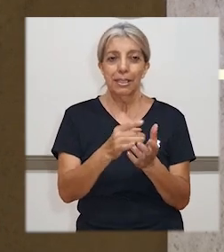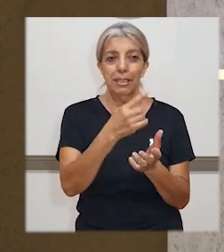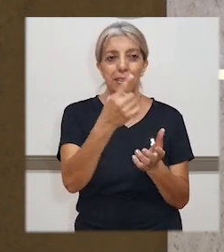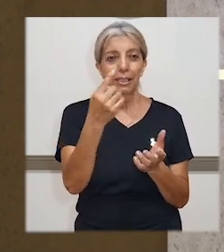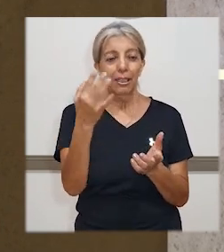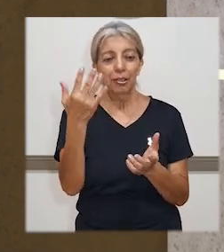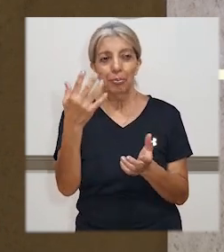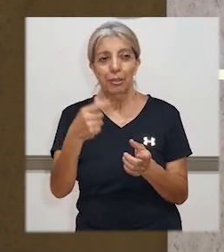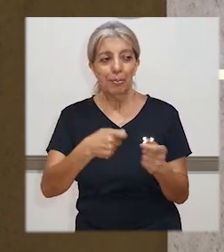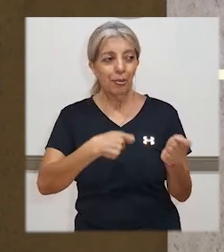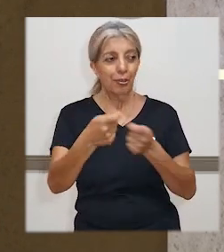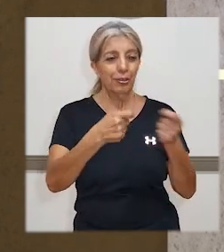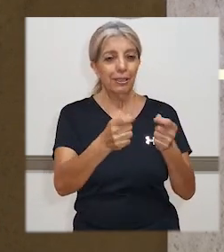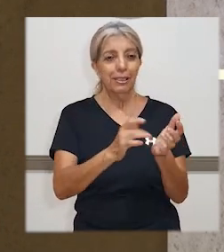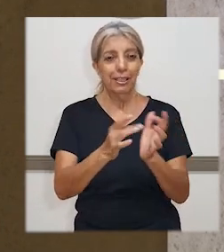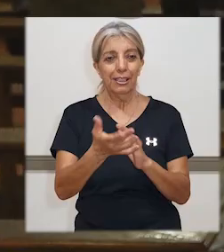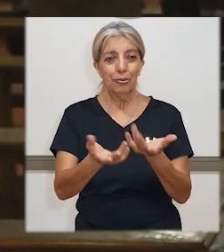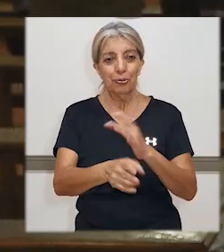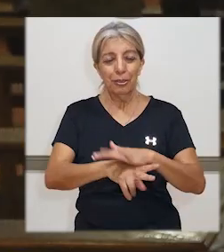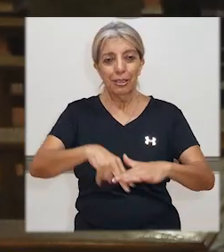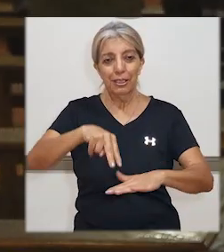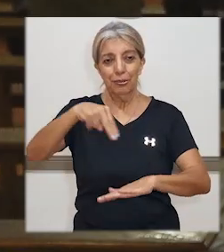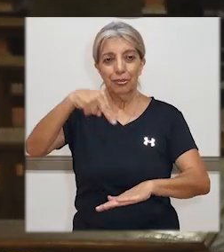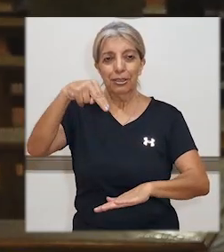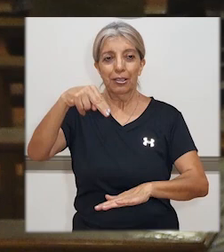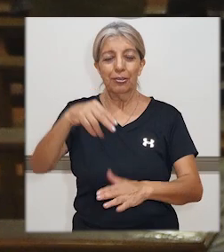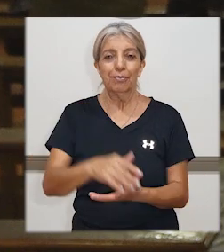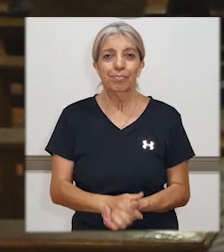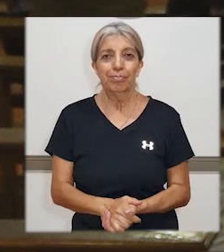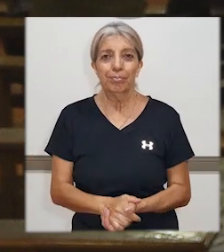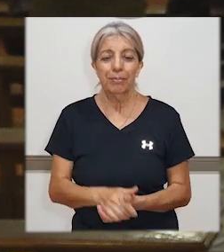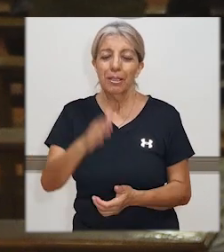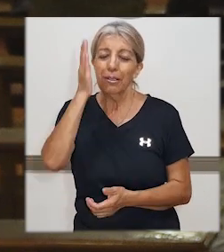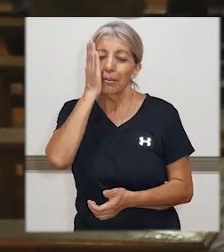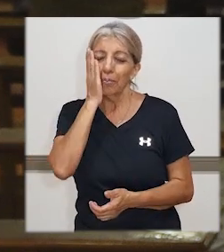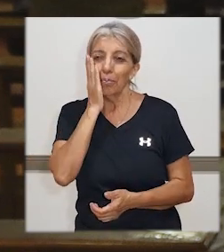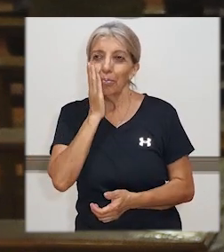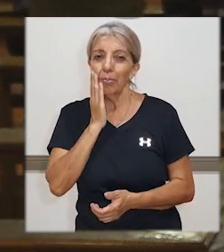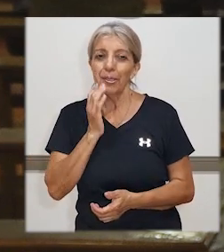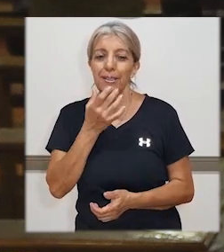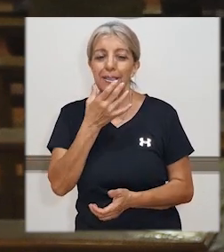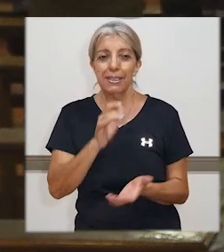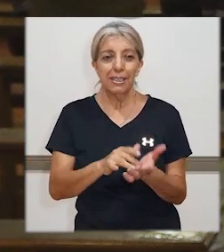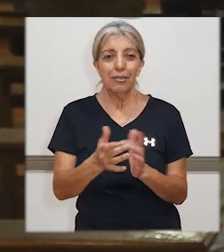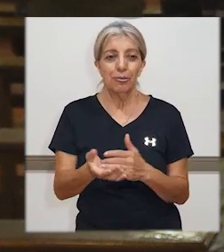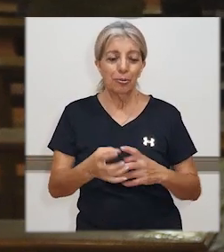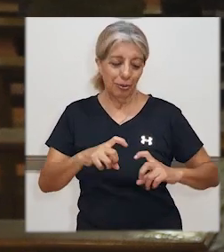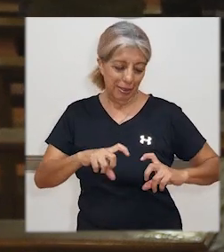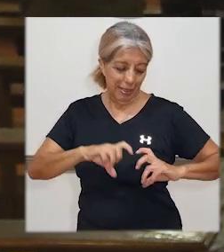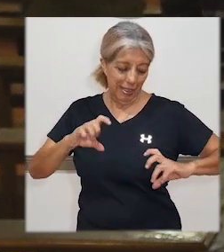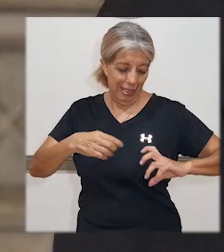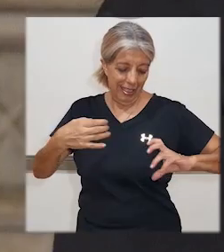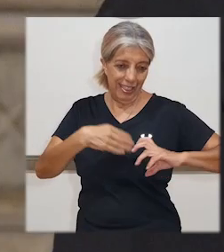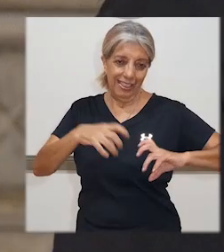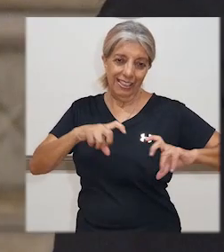nuestra vida a Jesús resucitado. Oremos. Buen pastor, ensancha nuestro